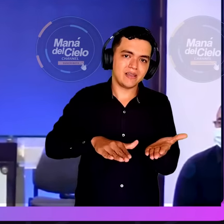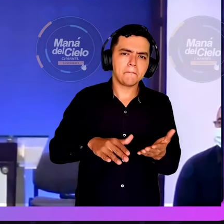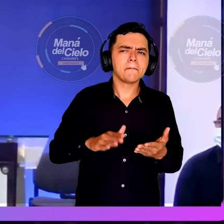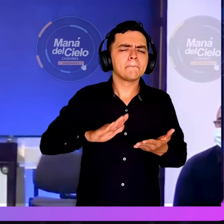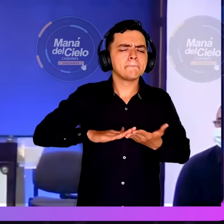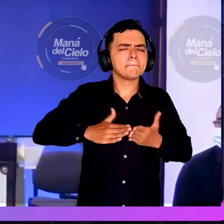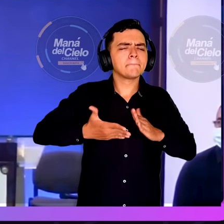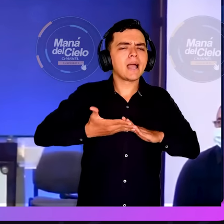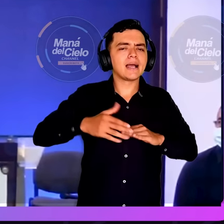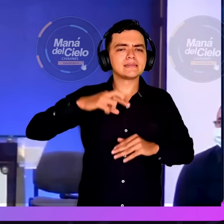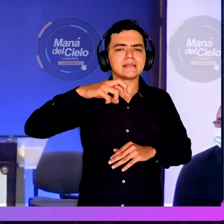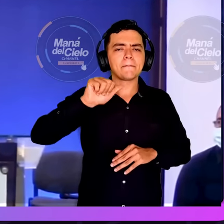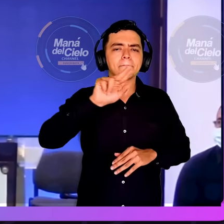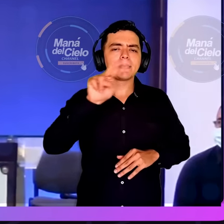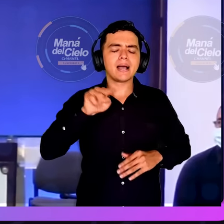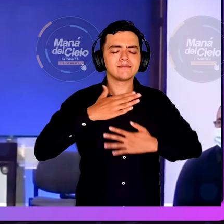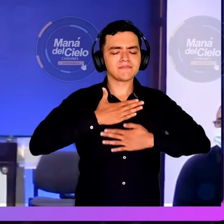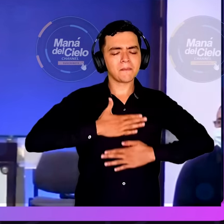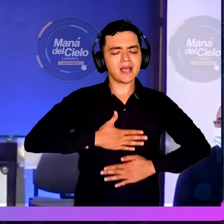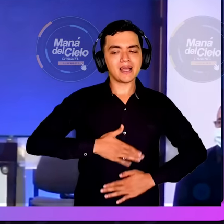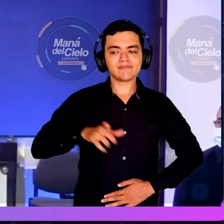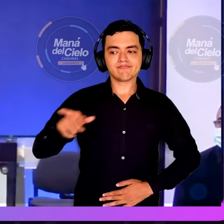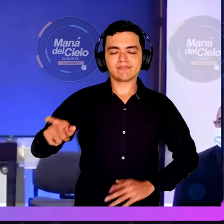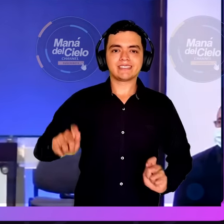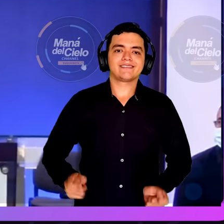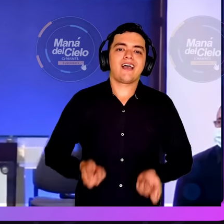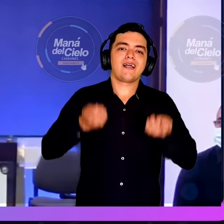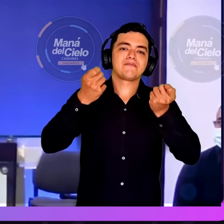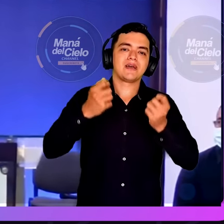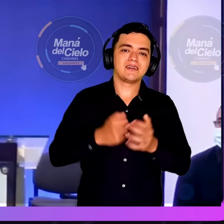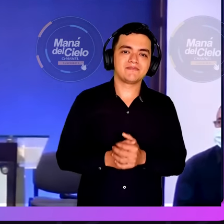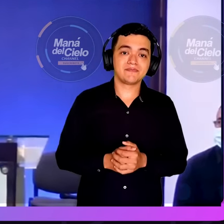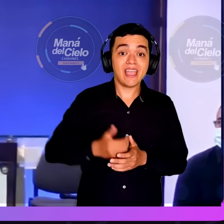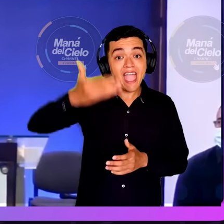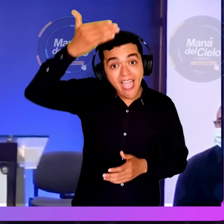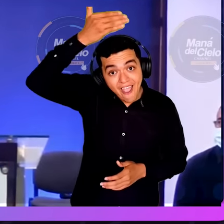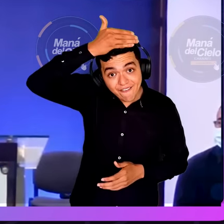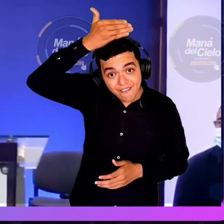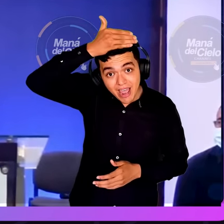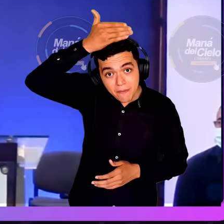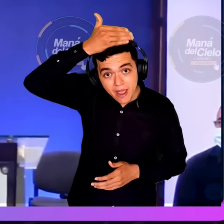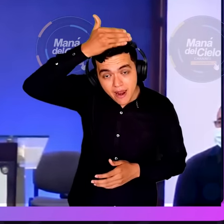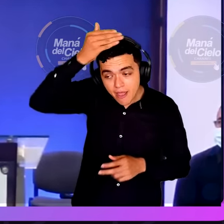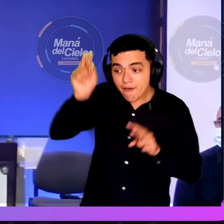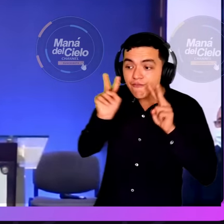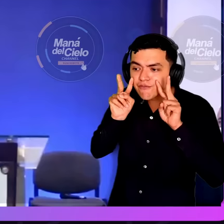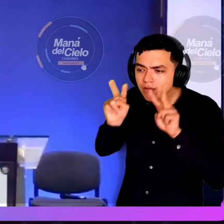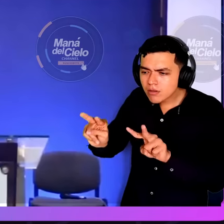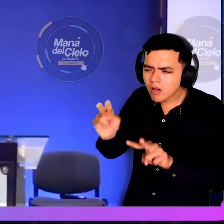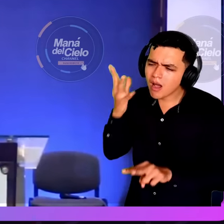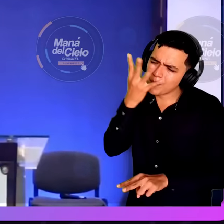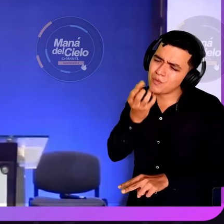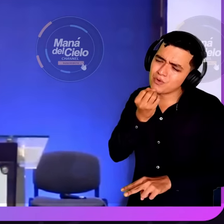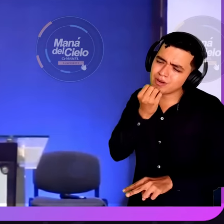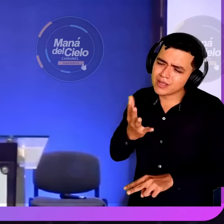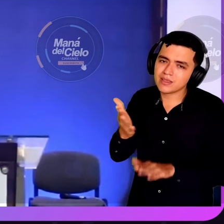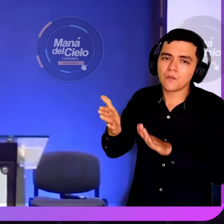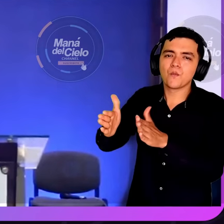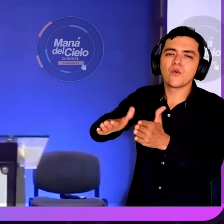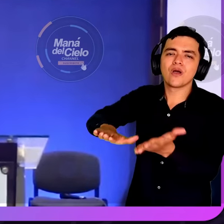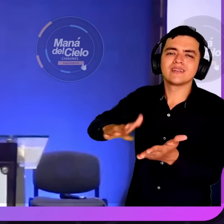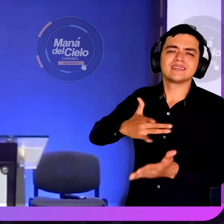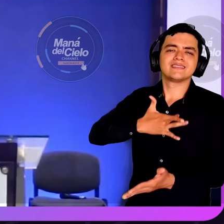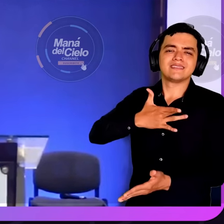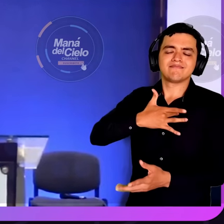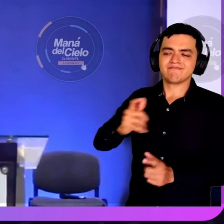Señor permitió esto es porque ve que tú no vas a perseverar, pero ahora ya has tenido unos encuentros lindos con Dios estos días. Vamos a orar para que el Señor te